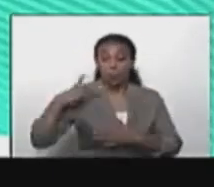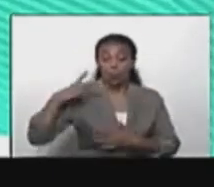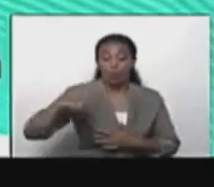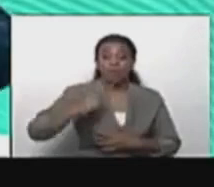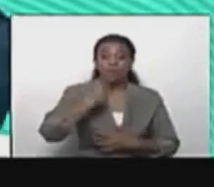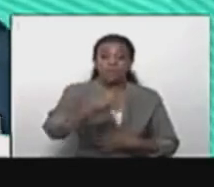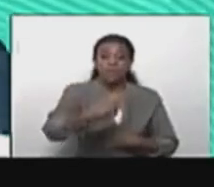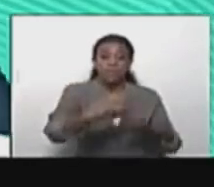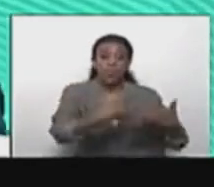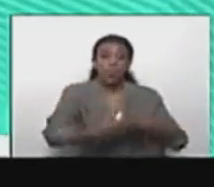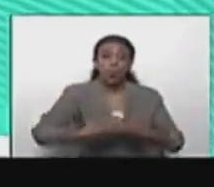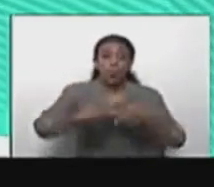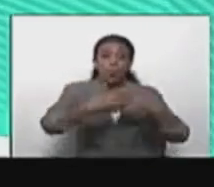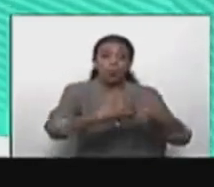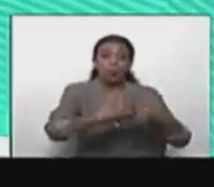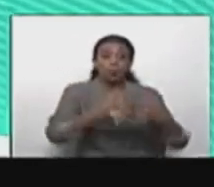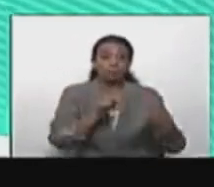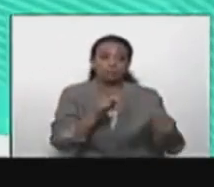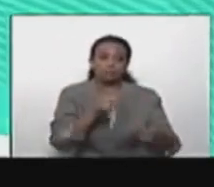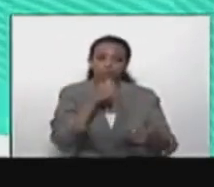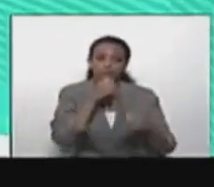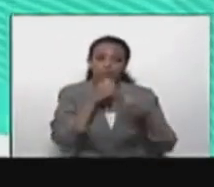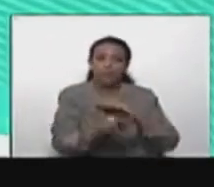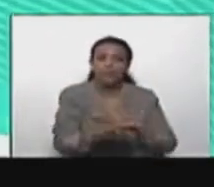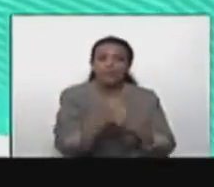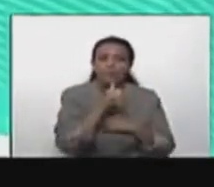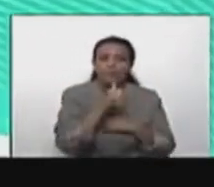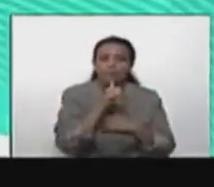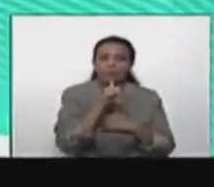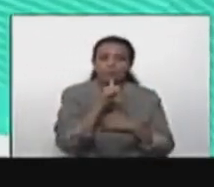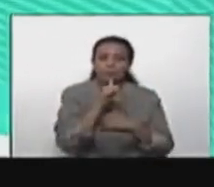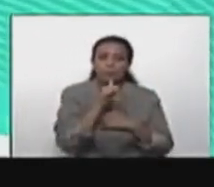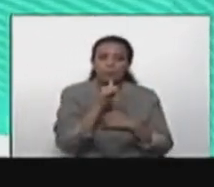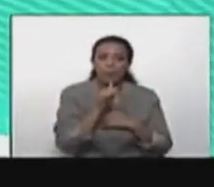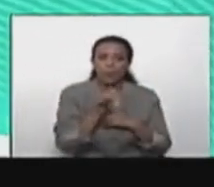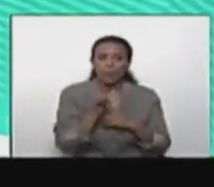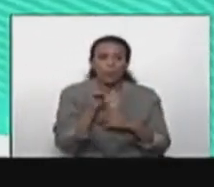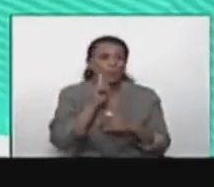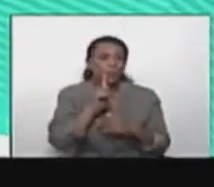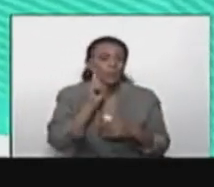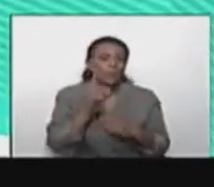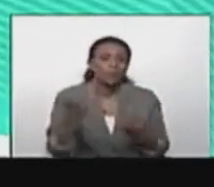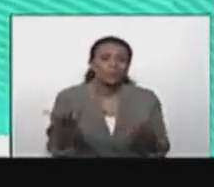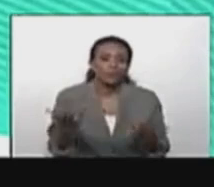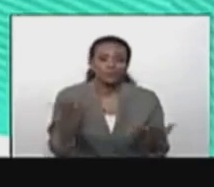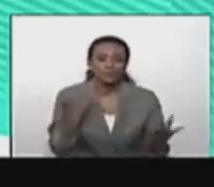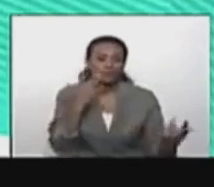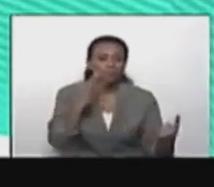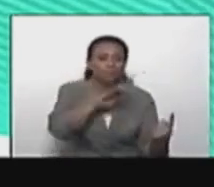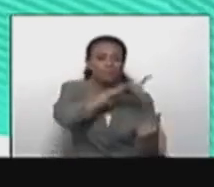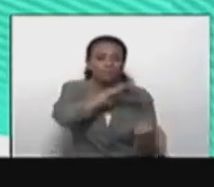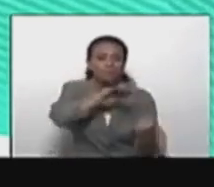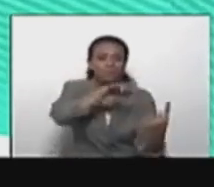no puedo tratar de filtrar información y sacarla por la zurda mintiendo, manipulando.